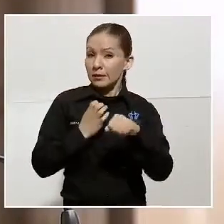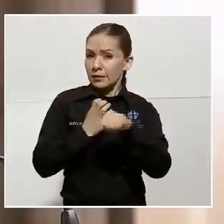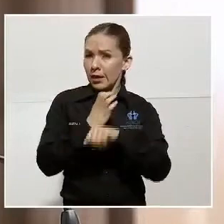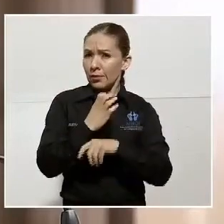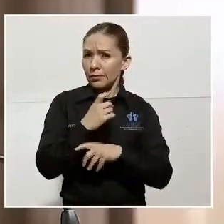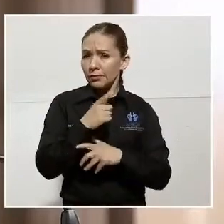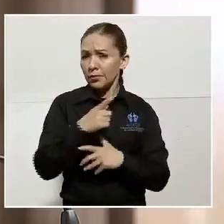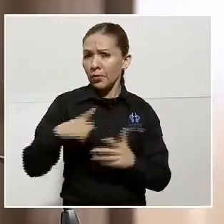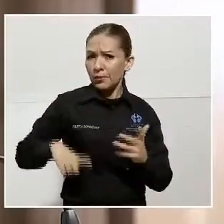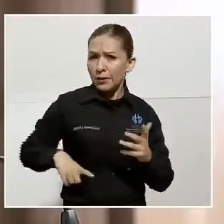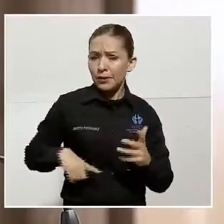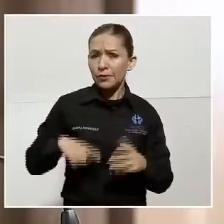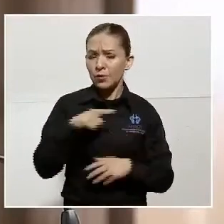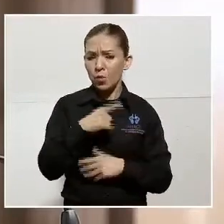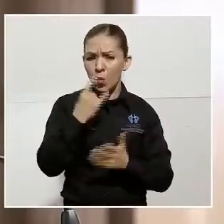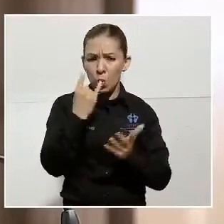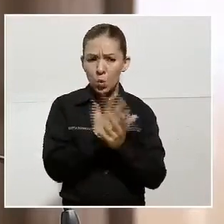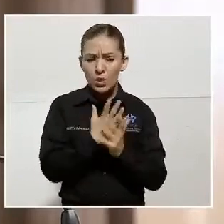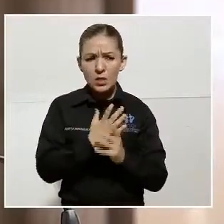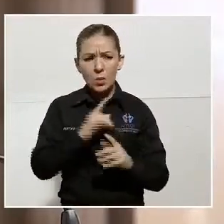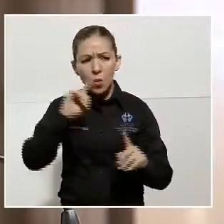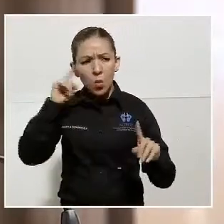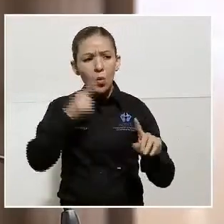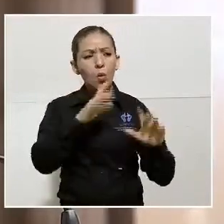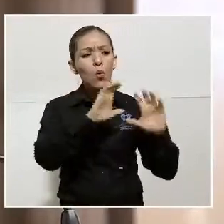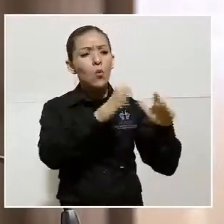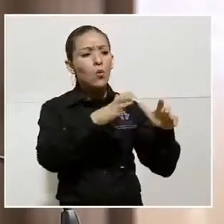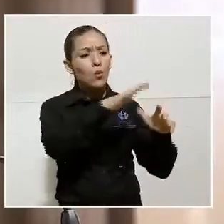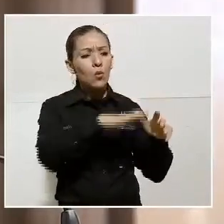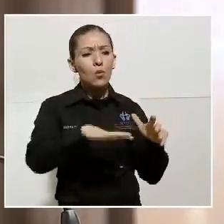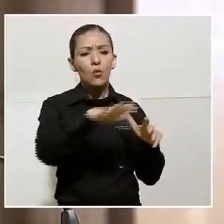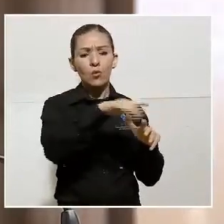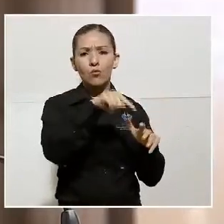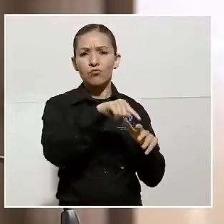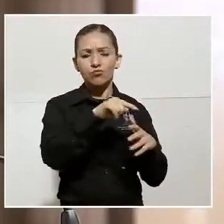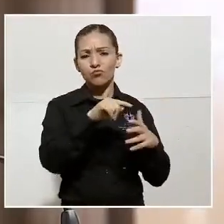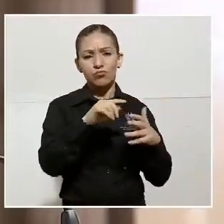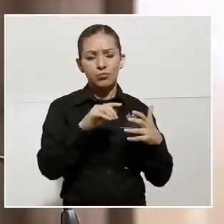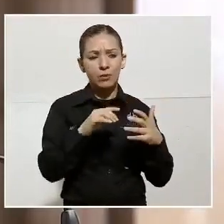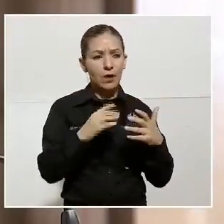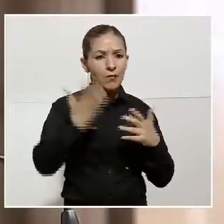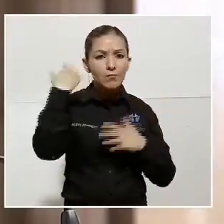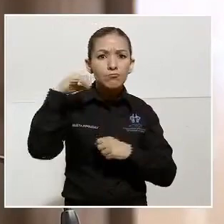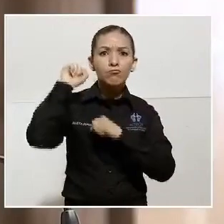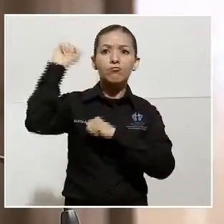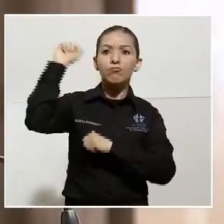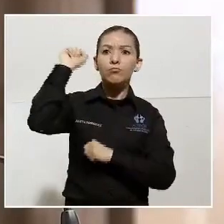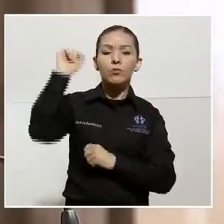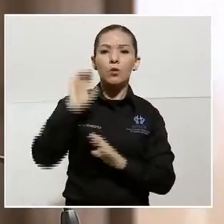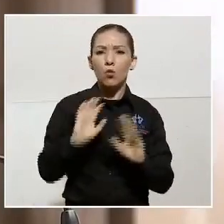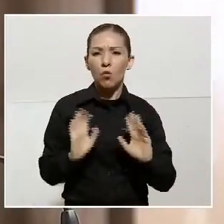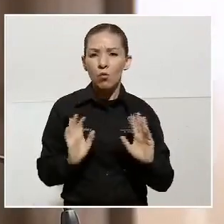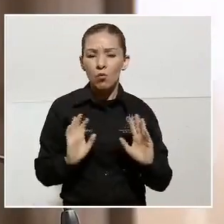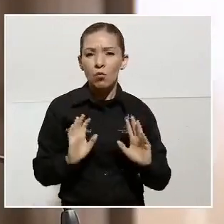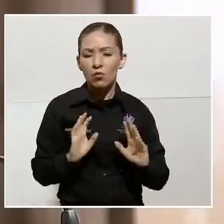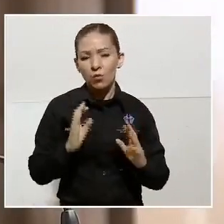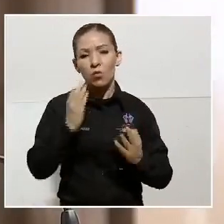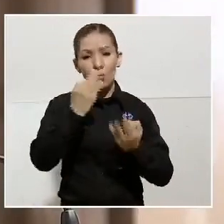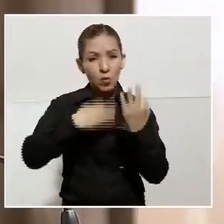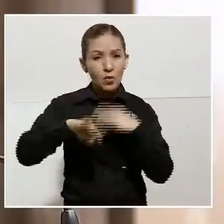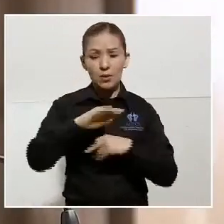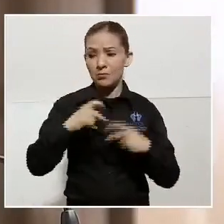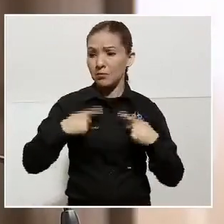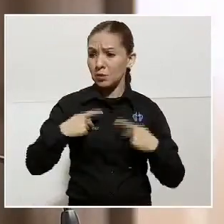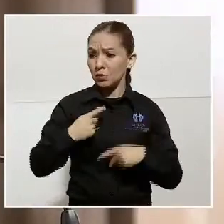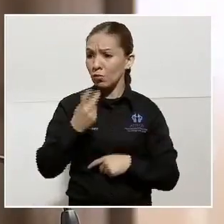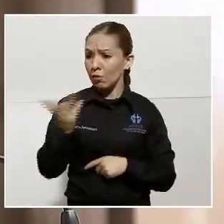fueron dirigidas en contra de los movimientos armados registrados durante esos años, sino contra toda expresión